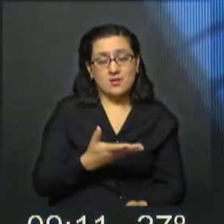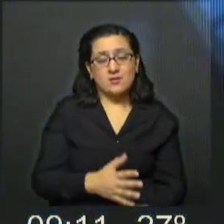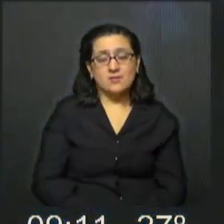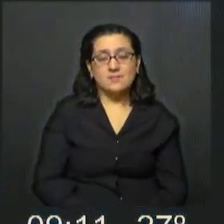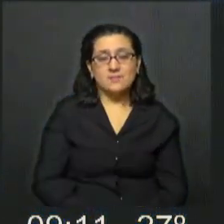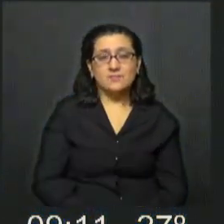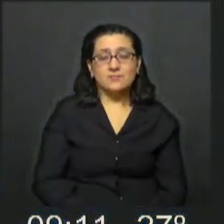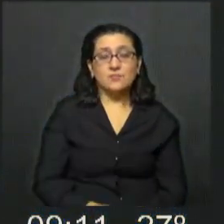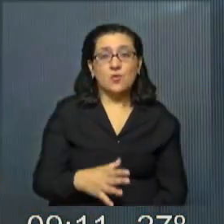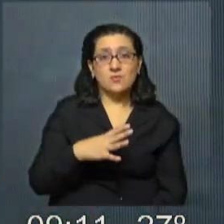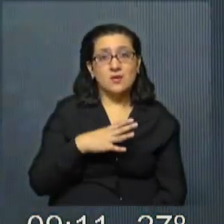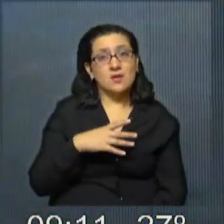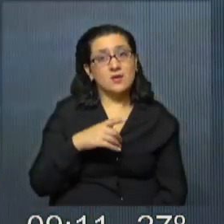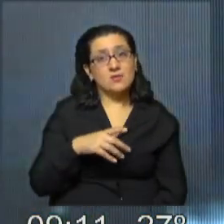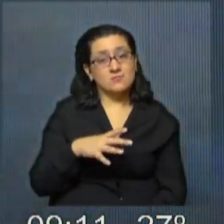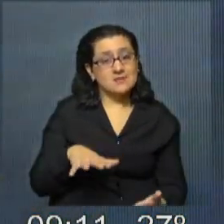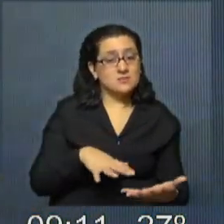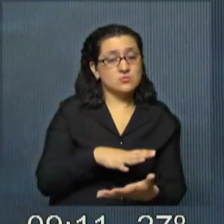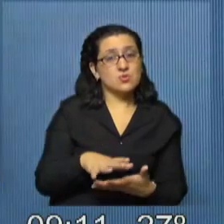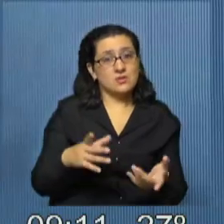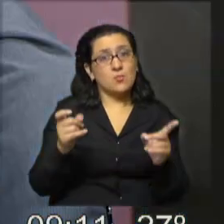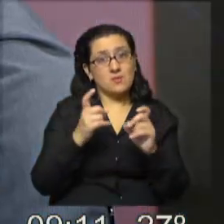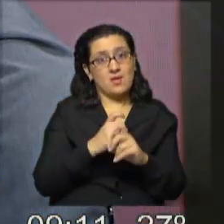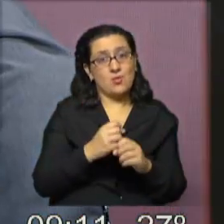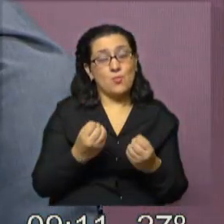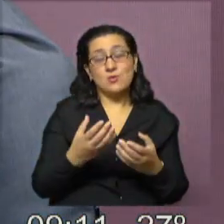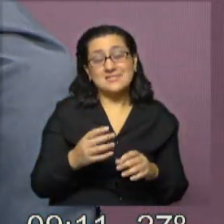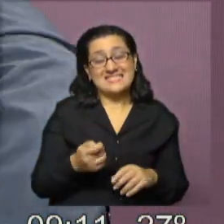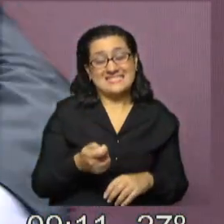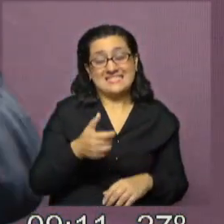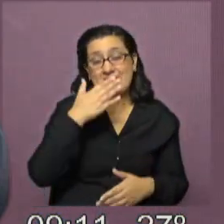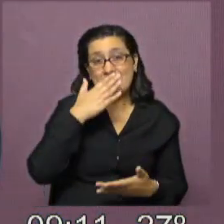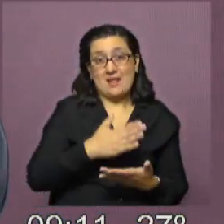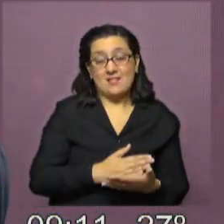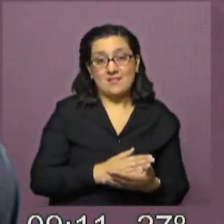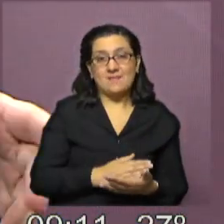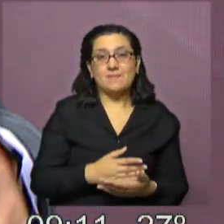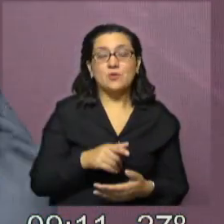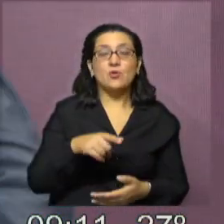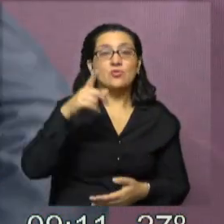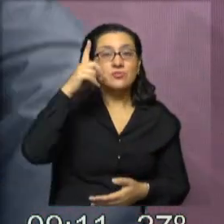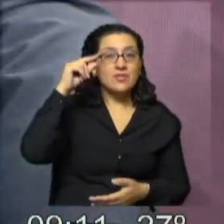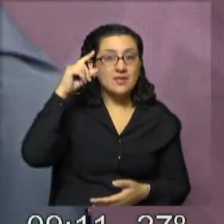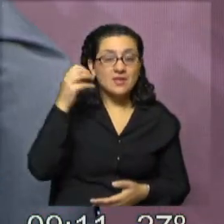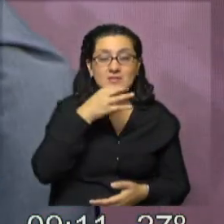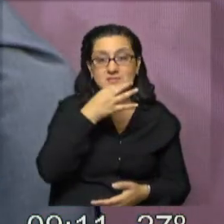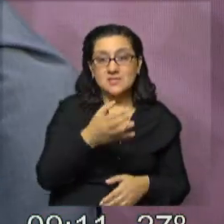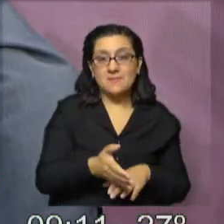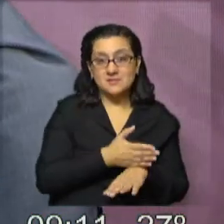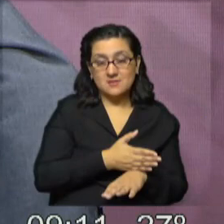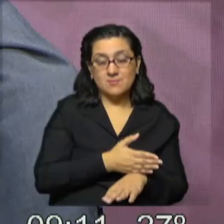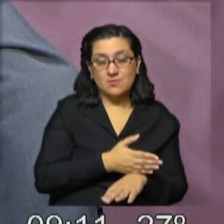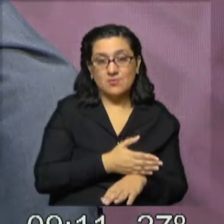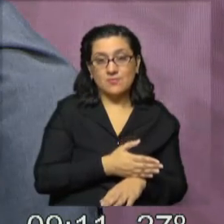aún en un escenario tan adverso. Uh-huh. Uh-huh. Emiliano, estamos prácticamente en el final, pero hoy Tania lo ponía de manifiesto en el